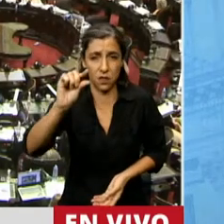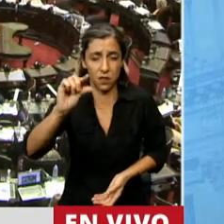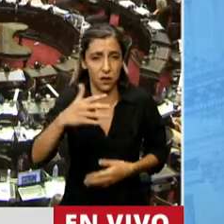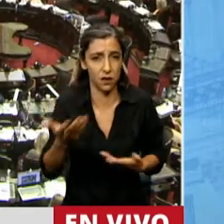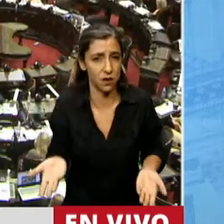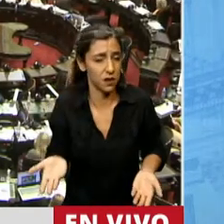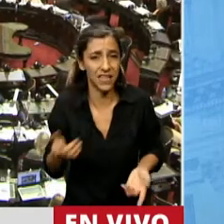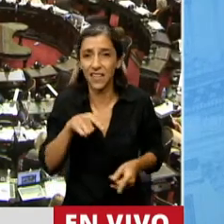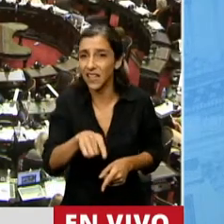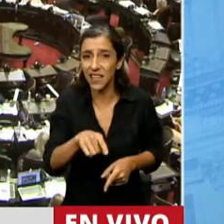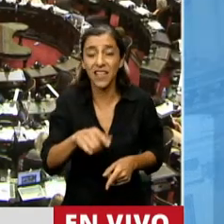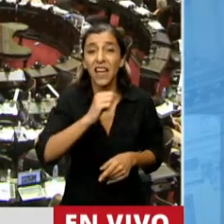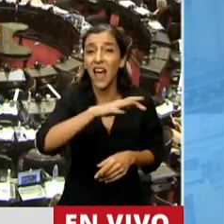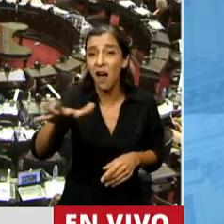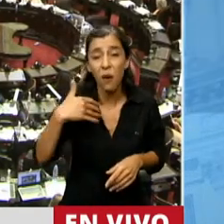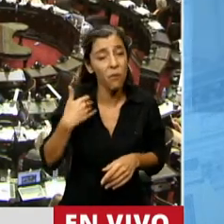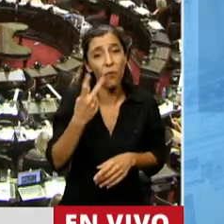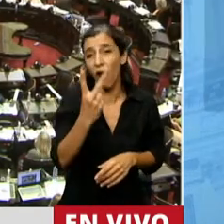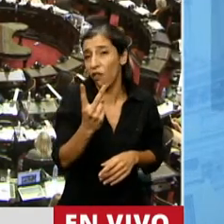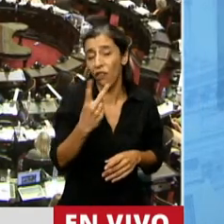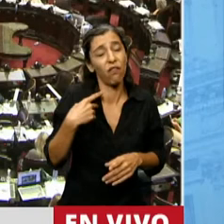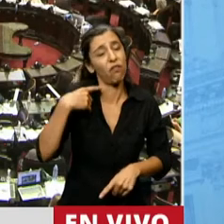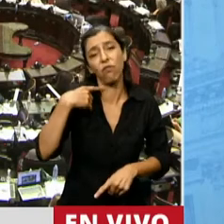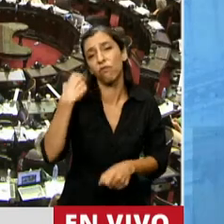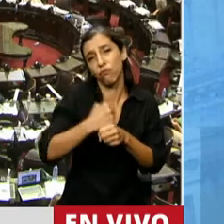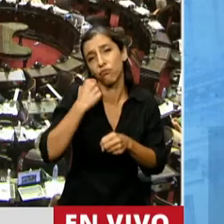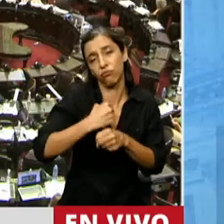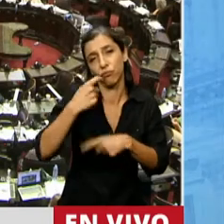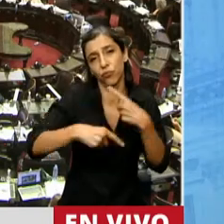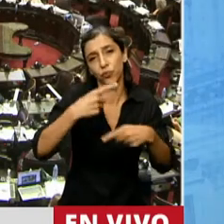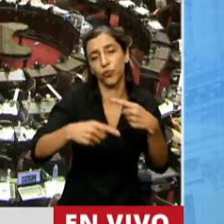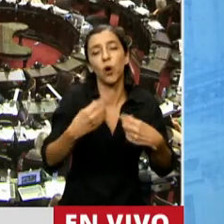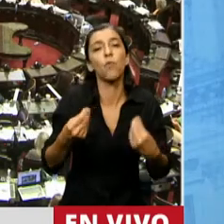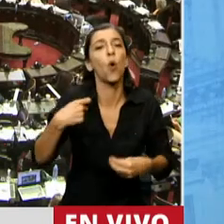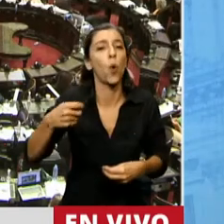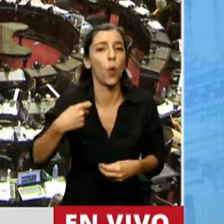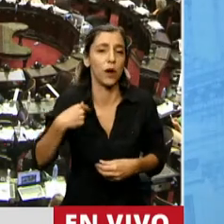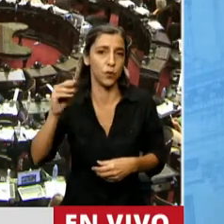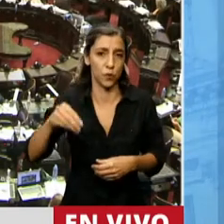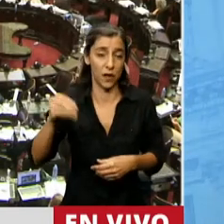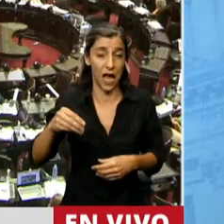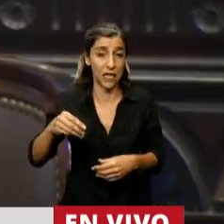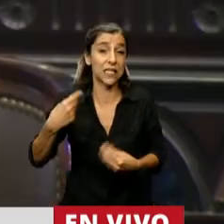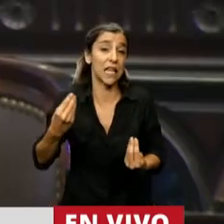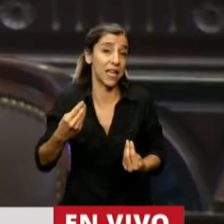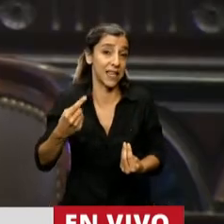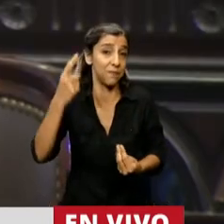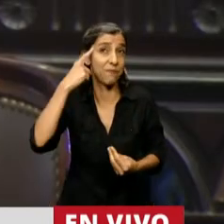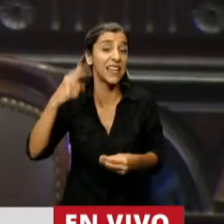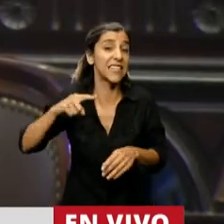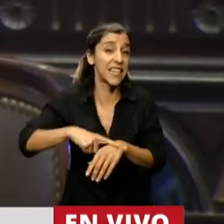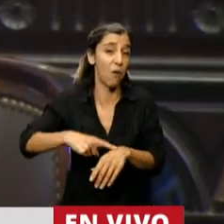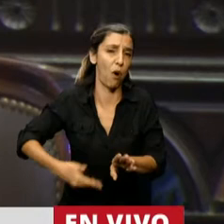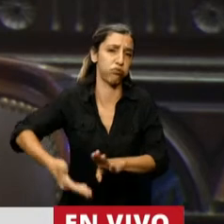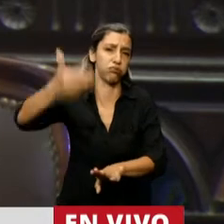en el campo porque no les alcanzaba para nada la jubilación. Y estoy hablando de hace mucho tiempo, o sea que la injusticia con los